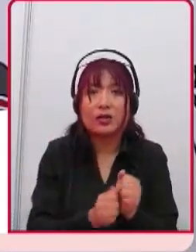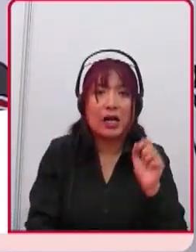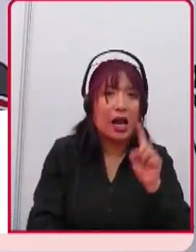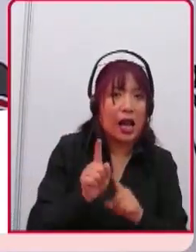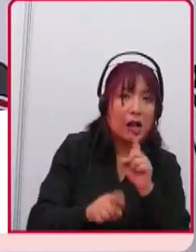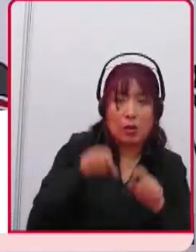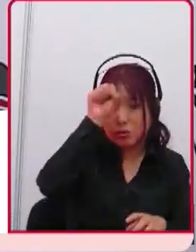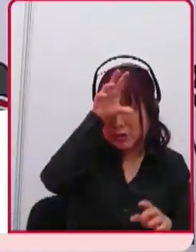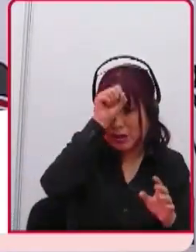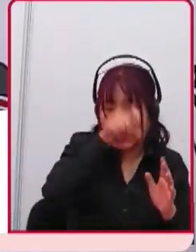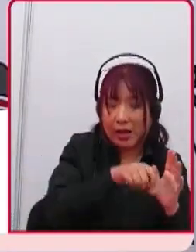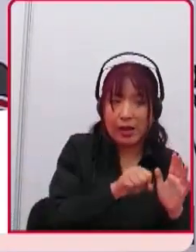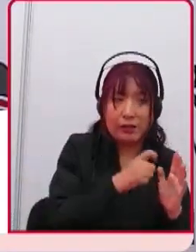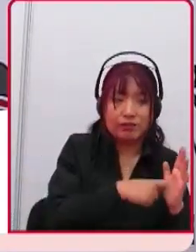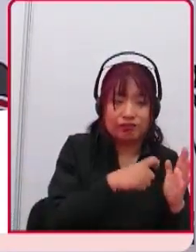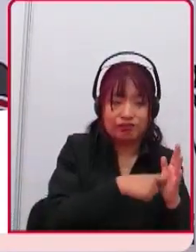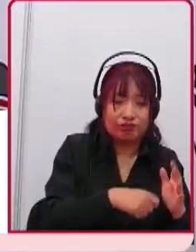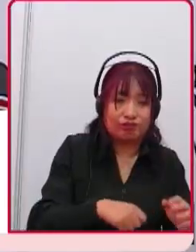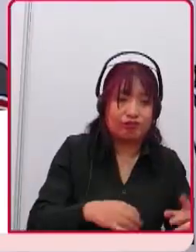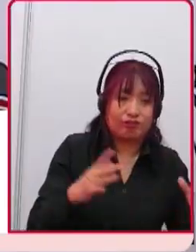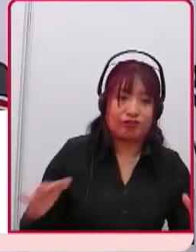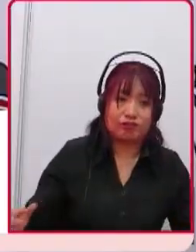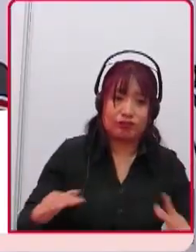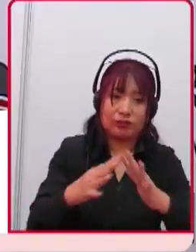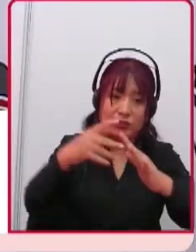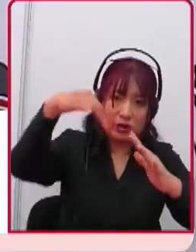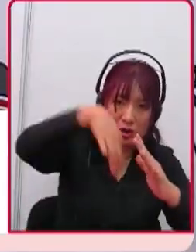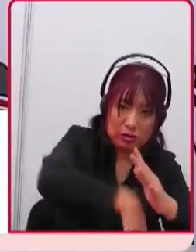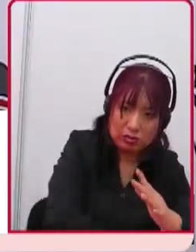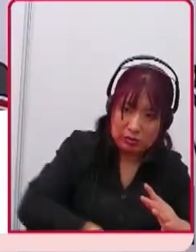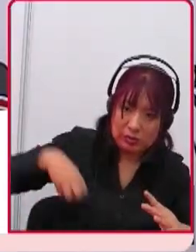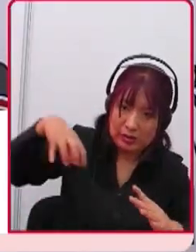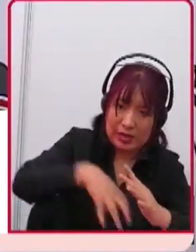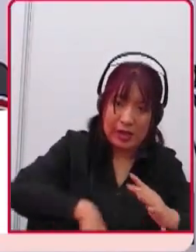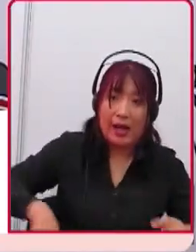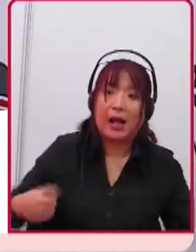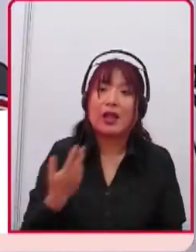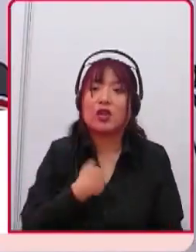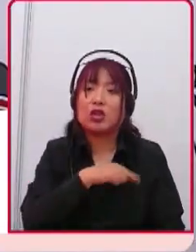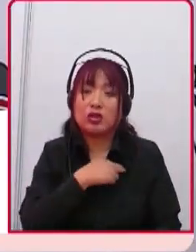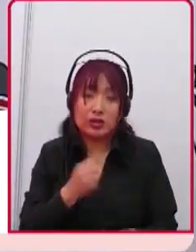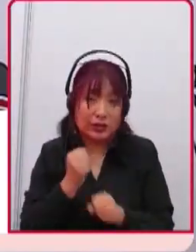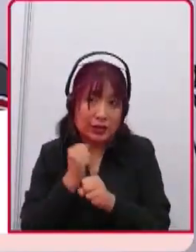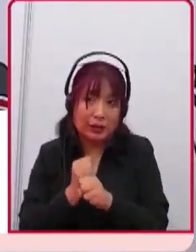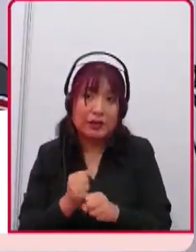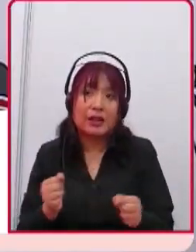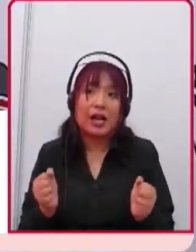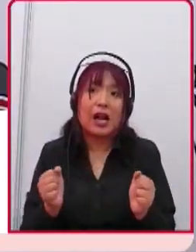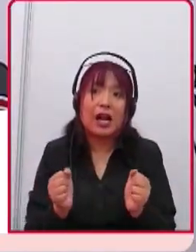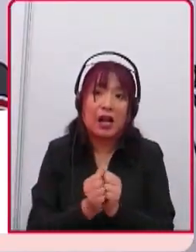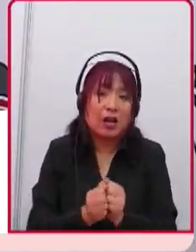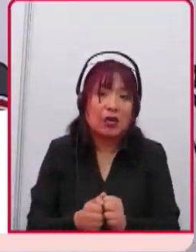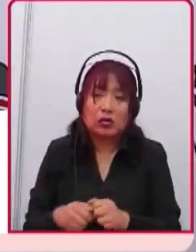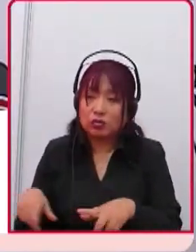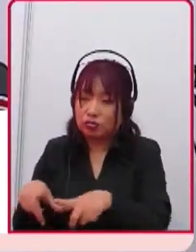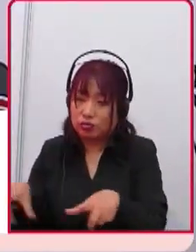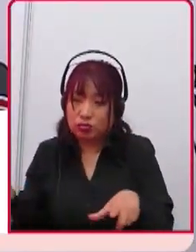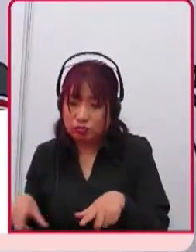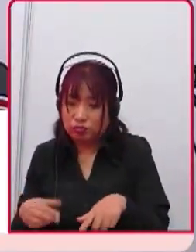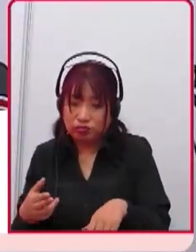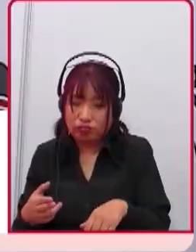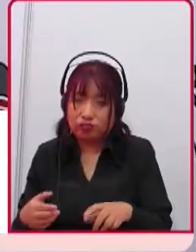simulaciones presentadas presentan un grado de confiabilidad alto, pero como hablábamos, no solo es en este caso el